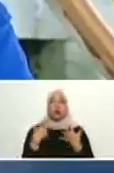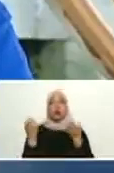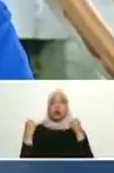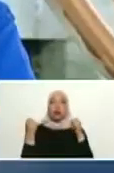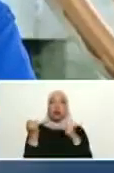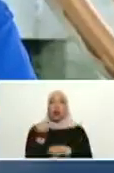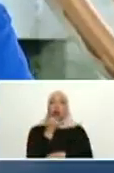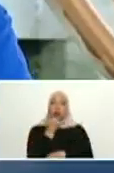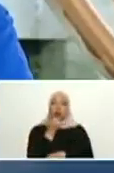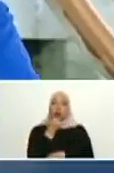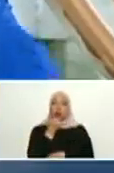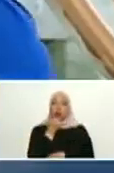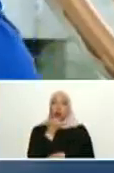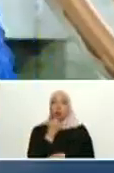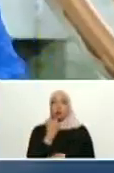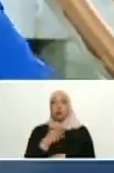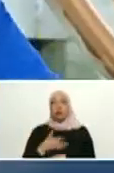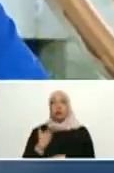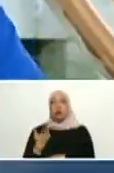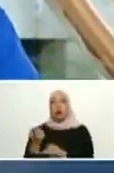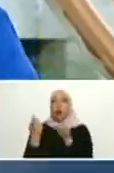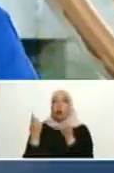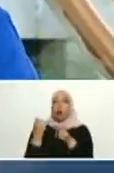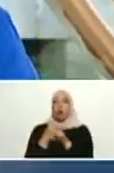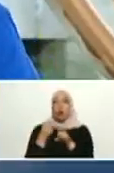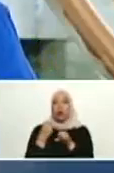error, avance, rectificación.